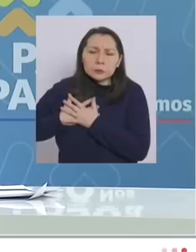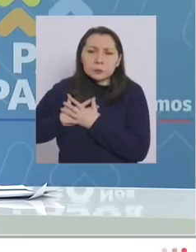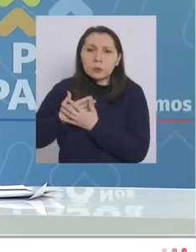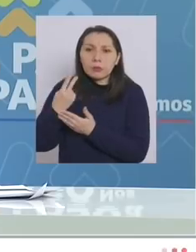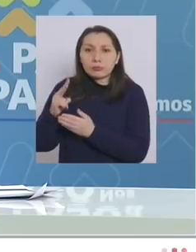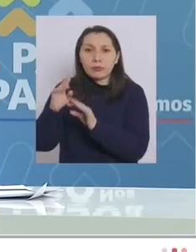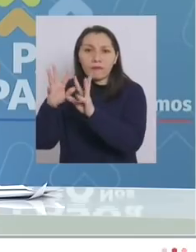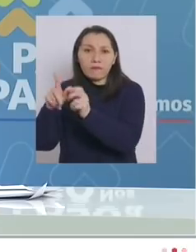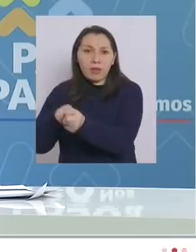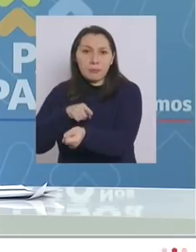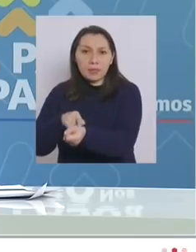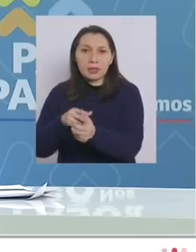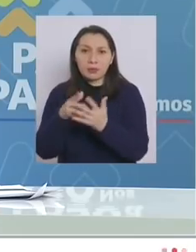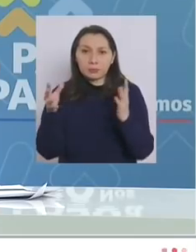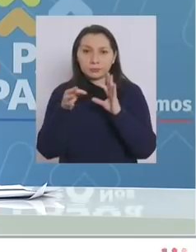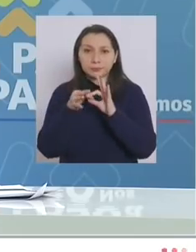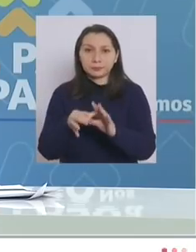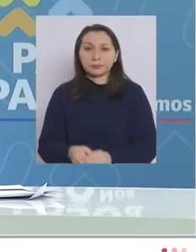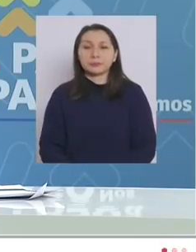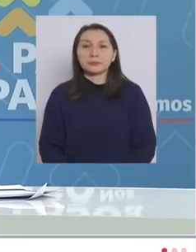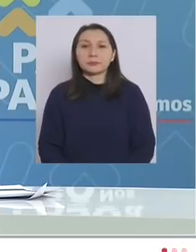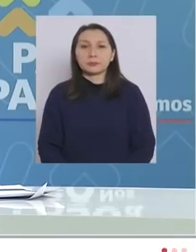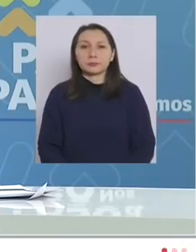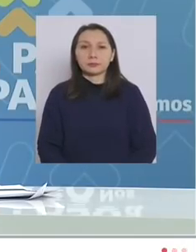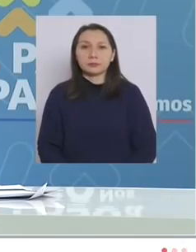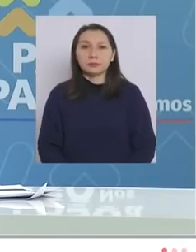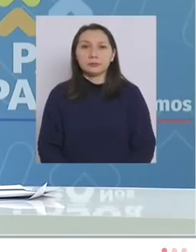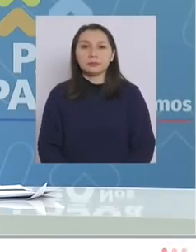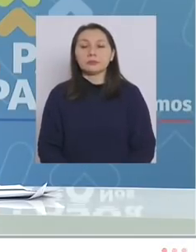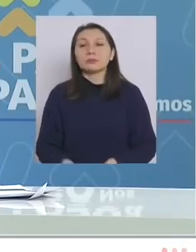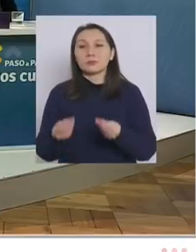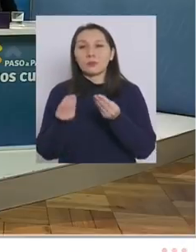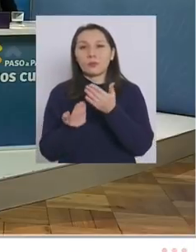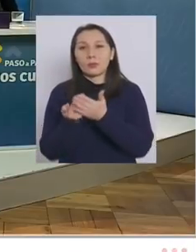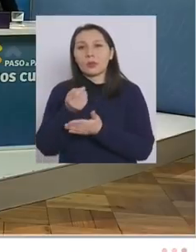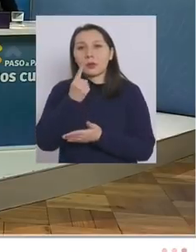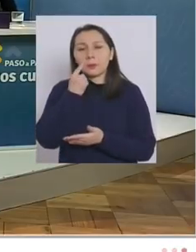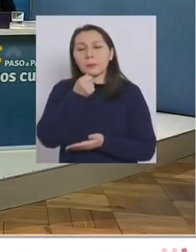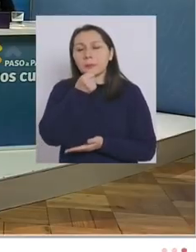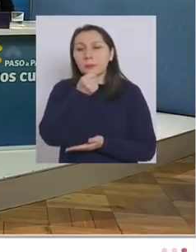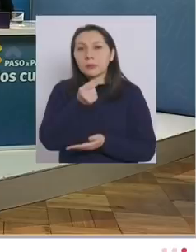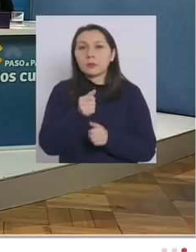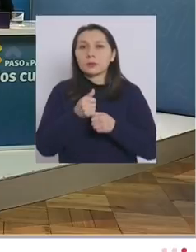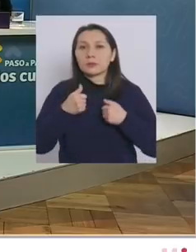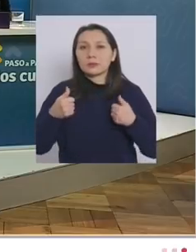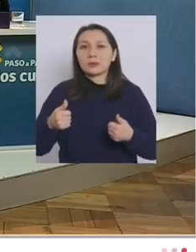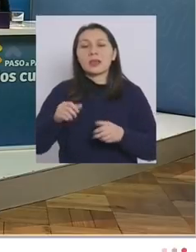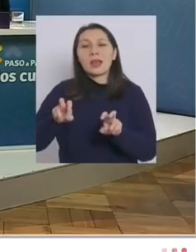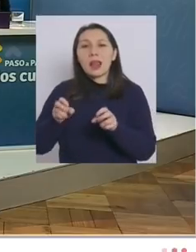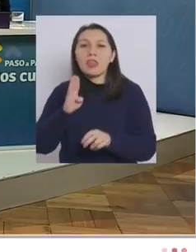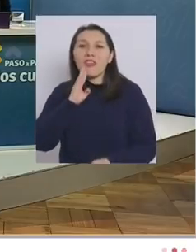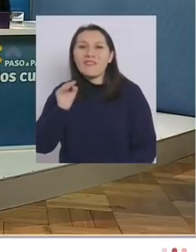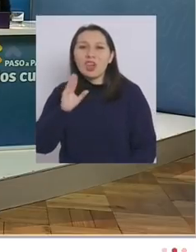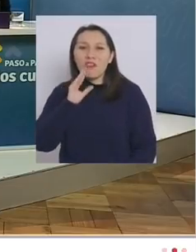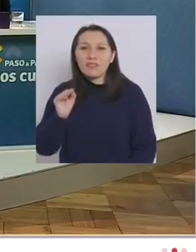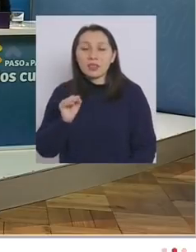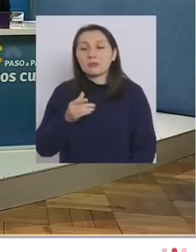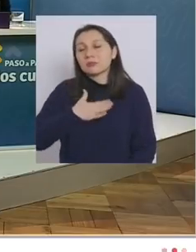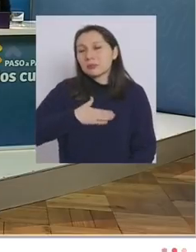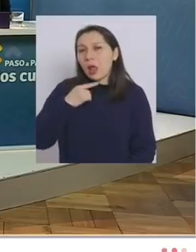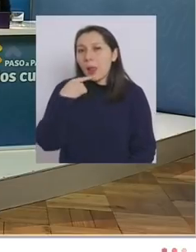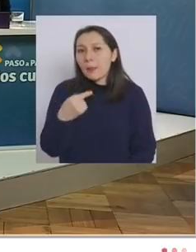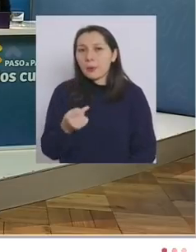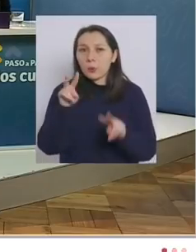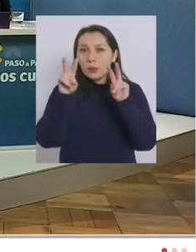esta familia. Muchas gracias. Sí, buen día, Buen día. autoridades. Diego Muñoz por acá de Radio Bio Bio. Quería